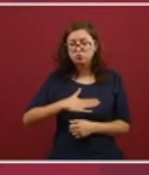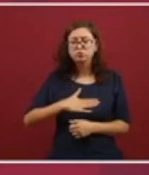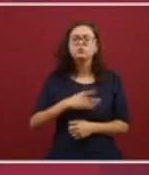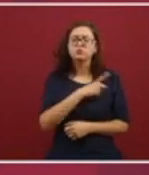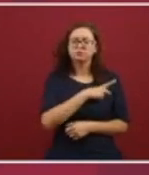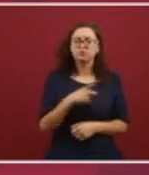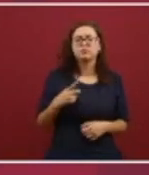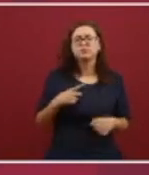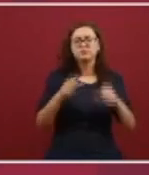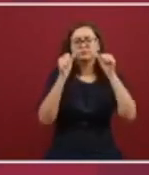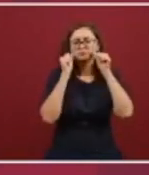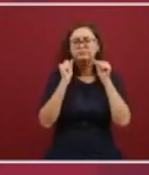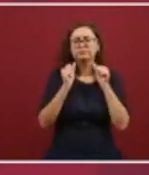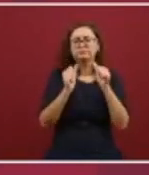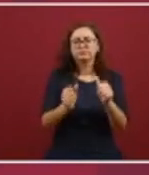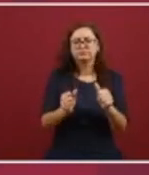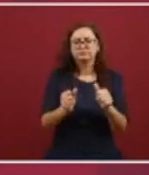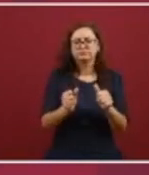que atender.